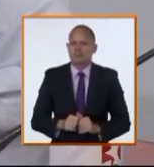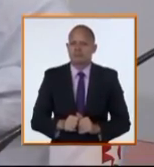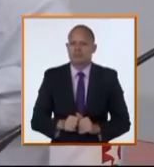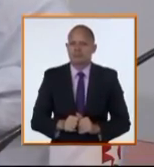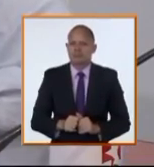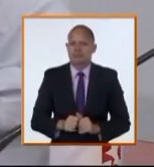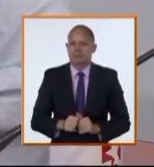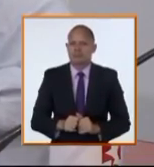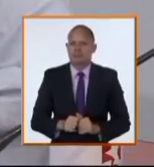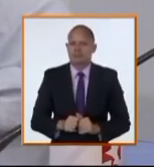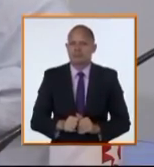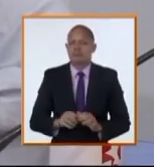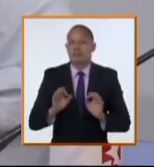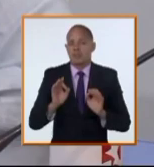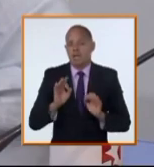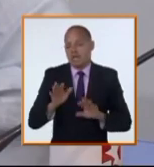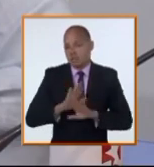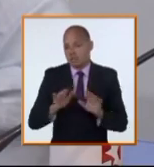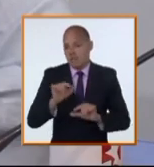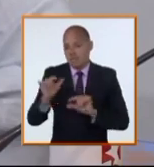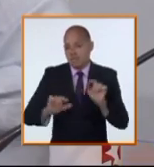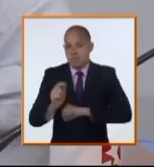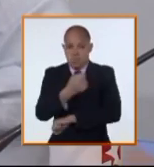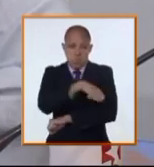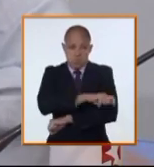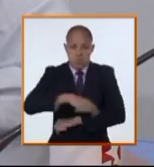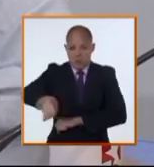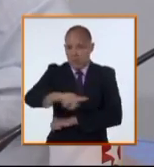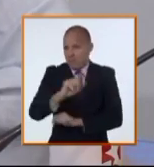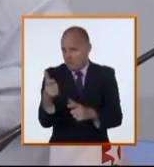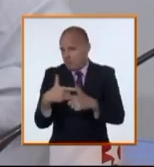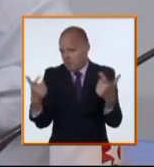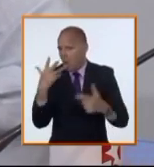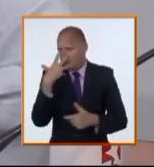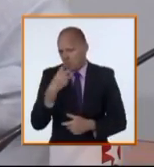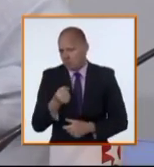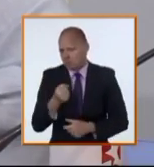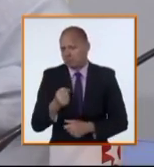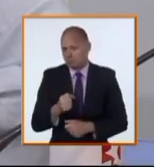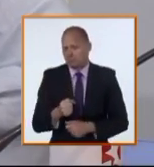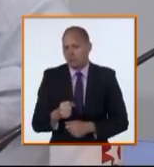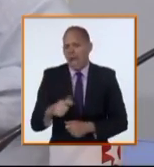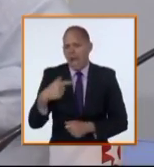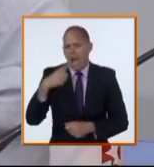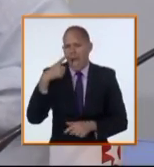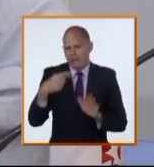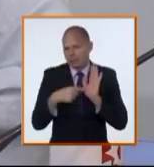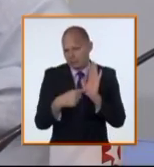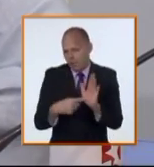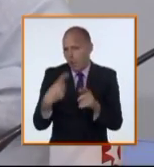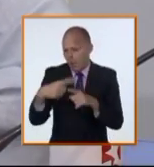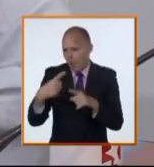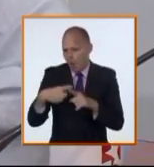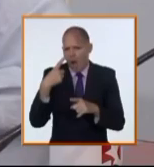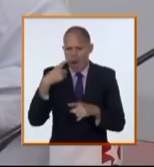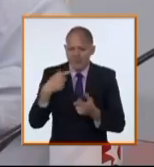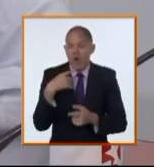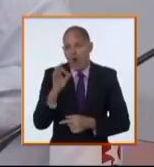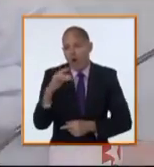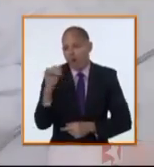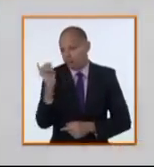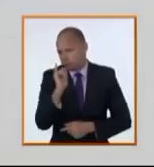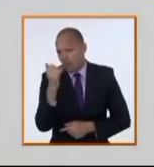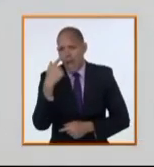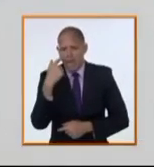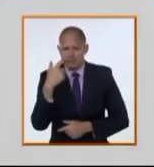buena acogida y podremos Mostrar mostrar también algunos materiales donde se recogen estas experiencias por parte de las